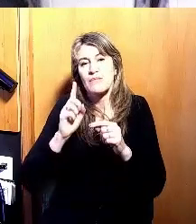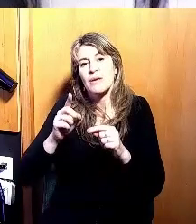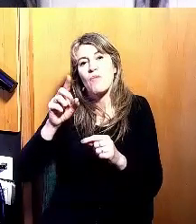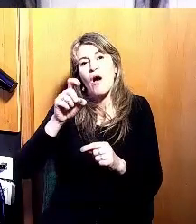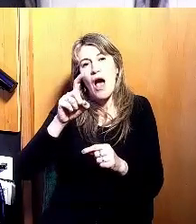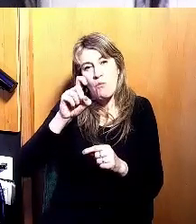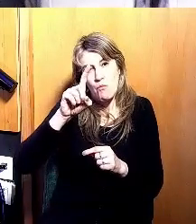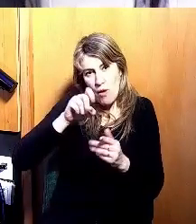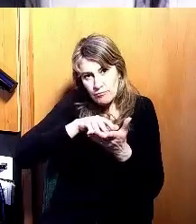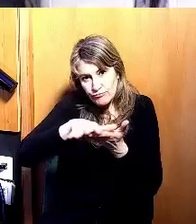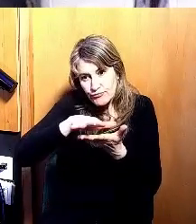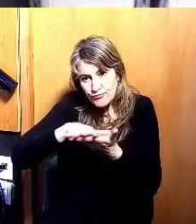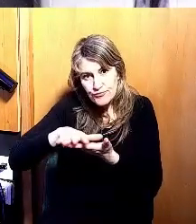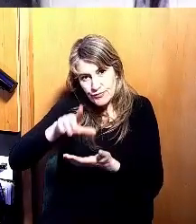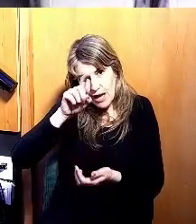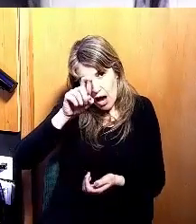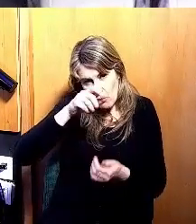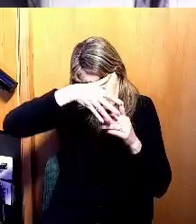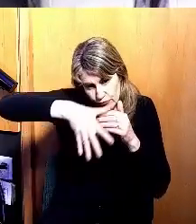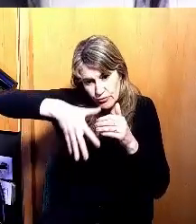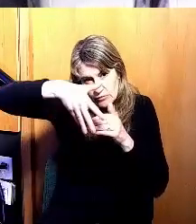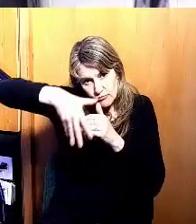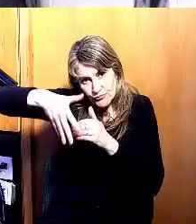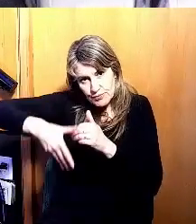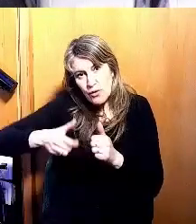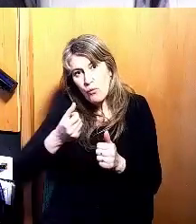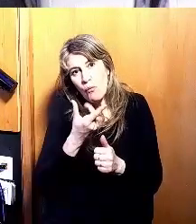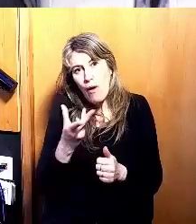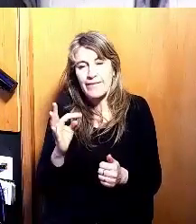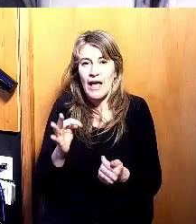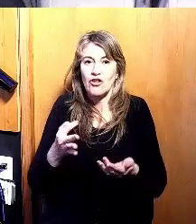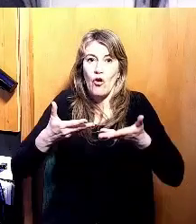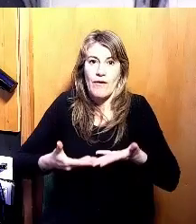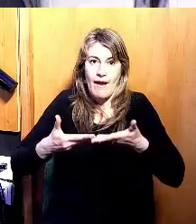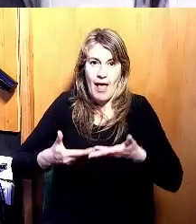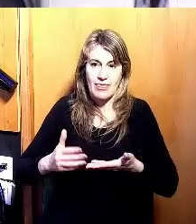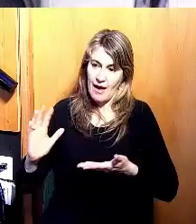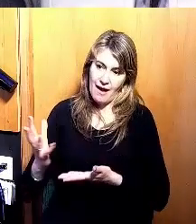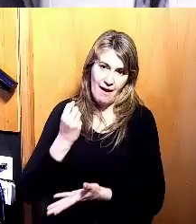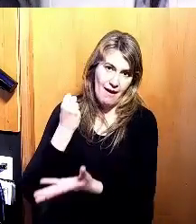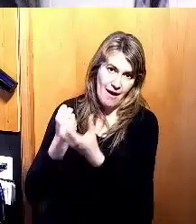de Montevideo con su cantidad de toneladas recogidas, y en la parte de abajo